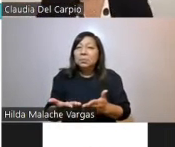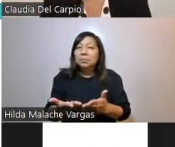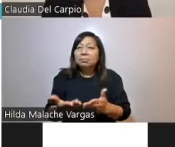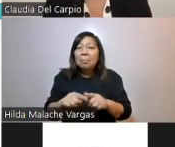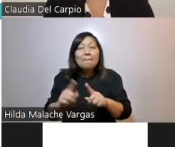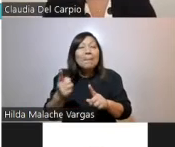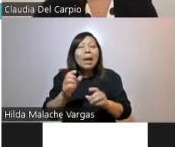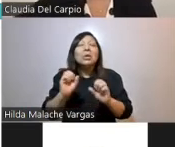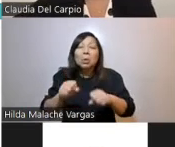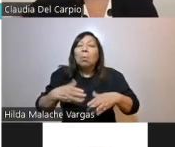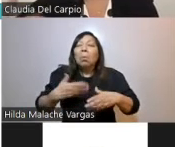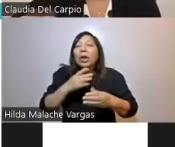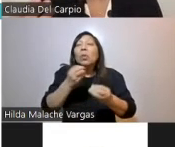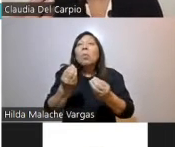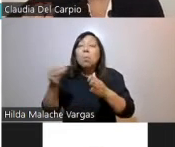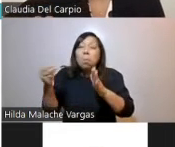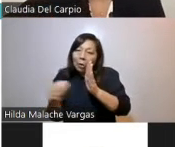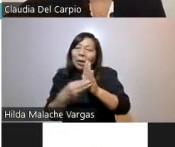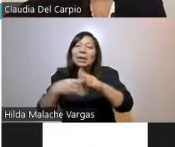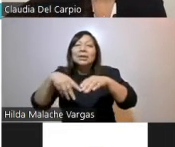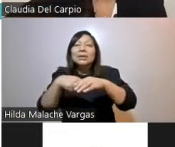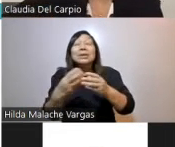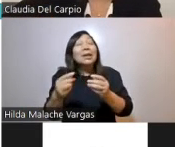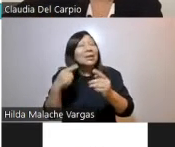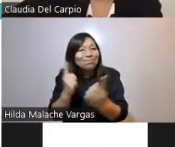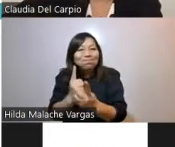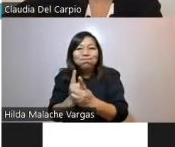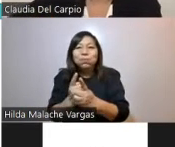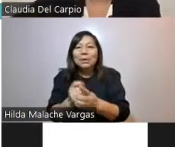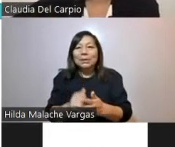también para cubrir esa zona de atrás. La idea es que no haya contacto directo piel con piel ni con los fluidos.